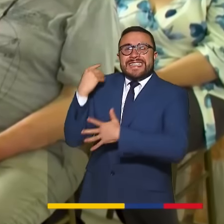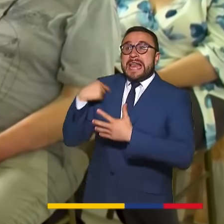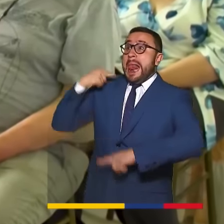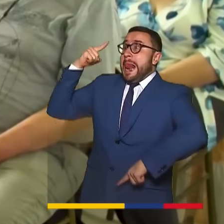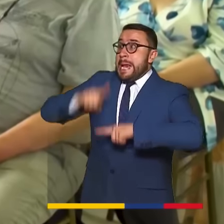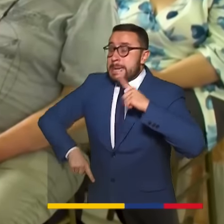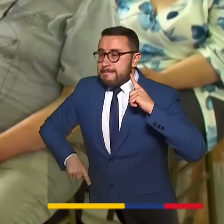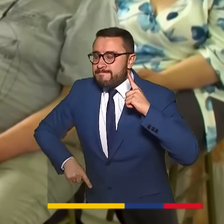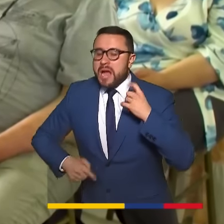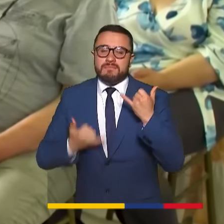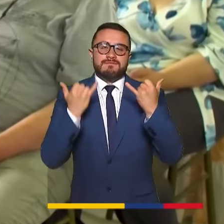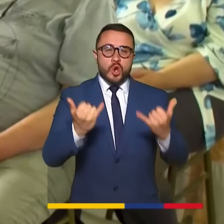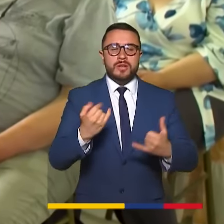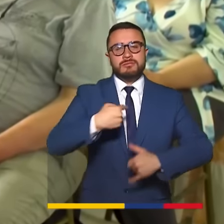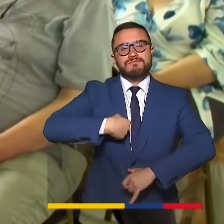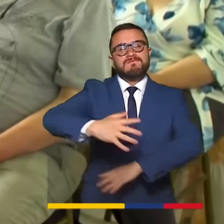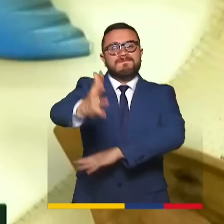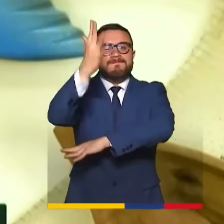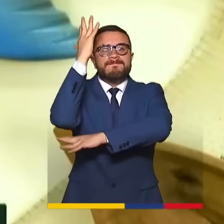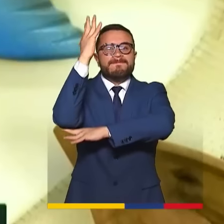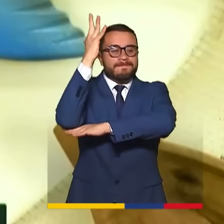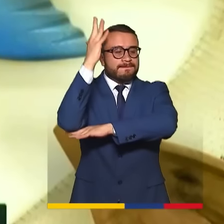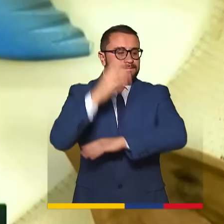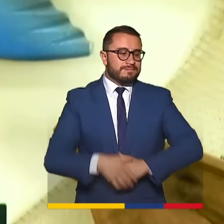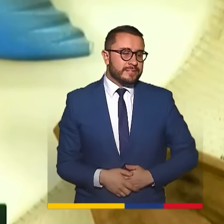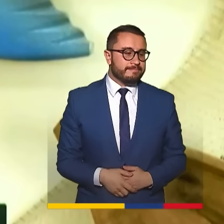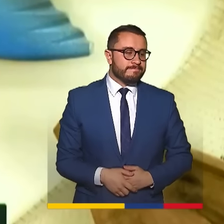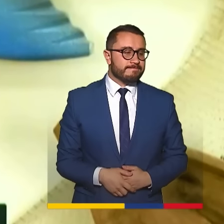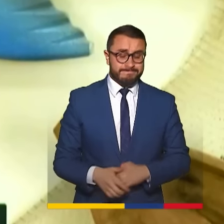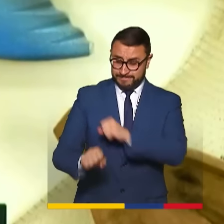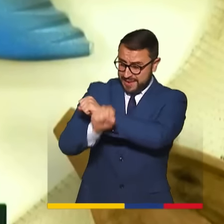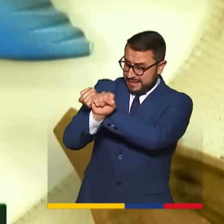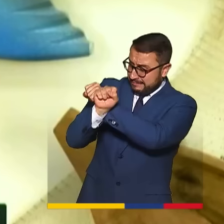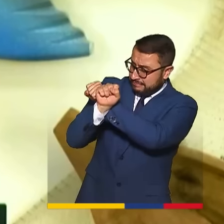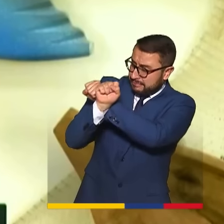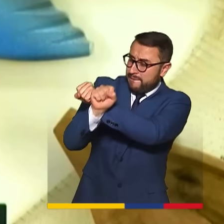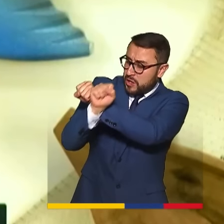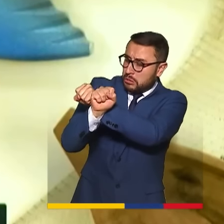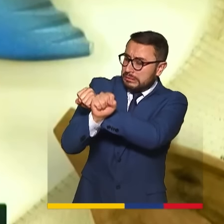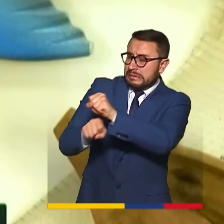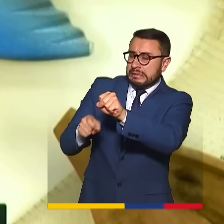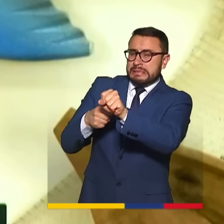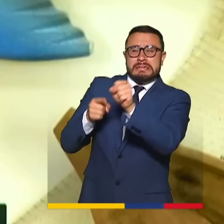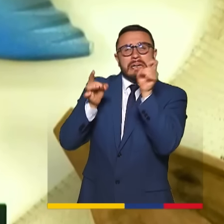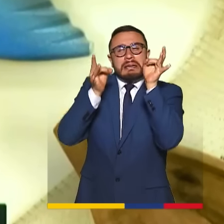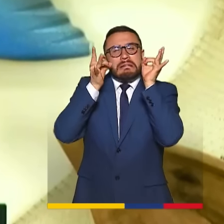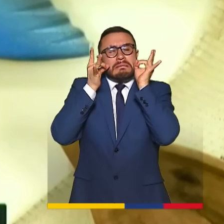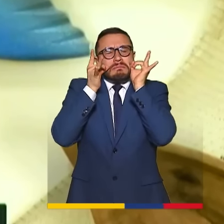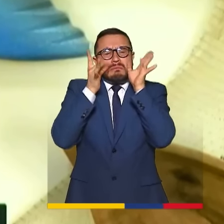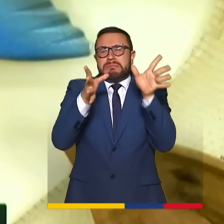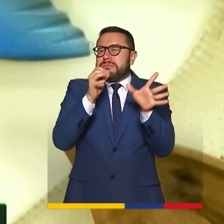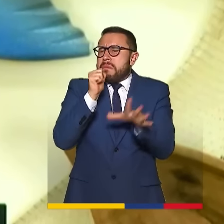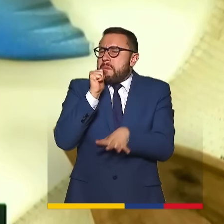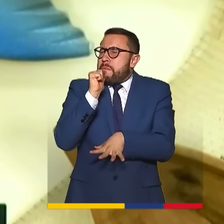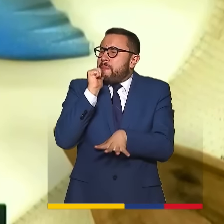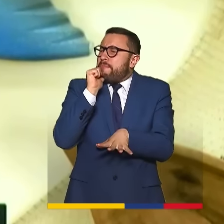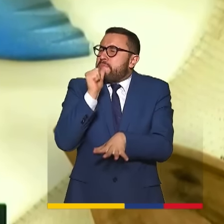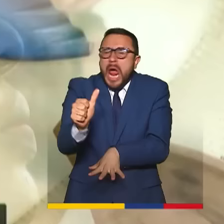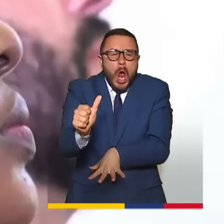como una de las peores ignominias de la humanidad, de millones de personas condenados